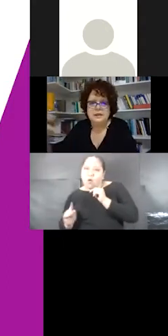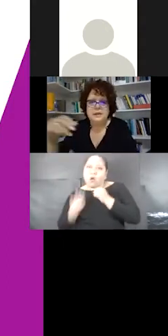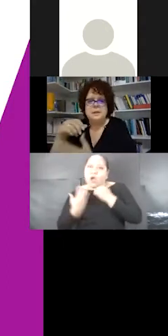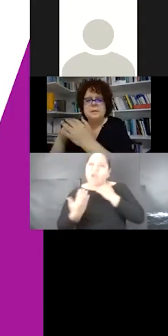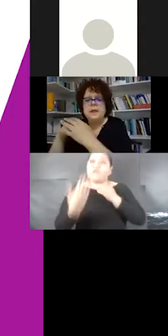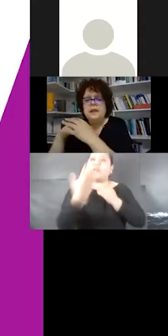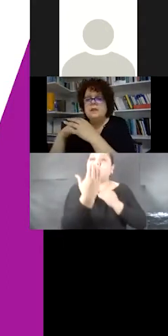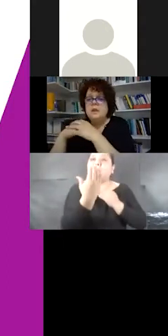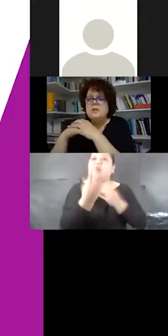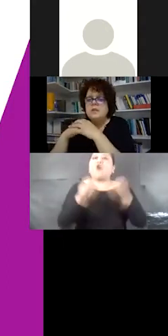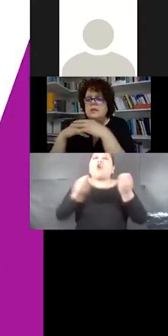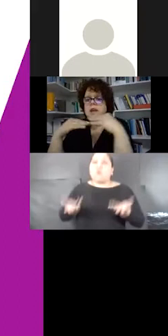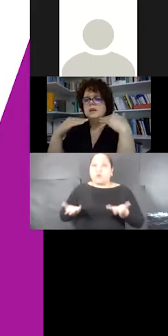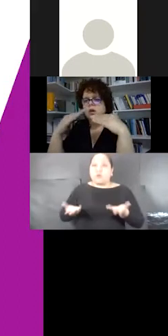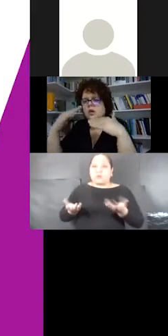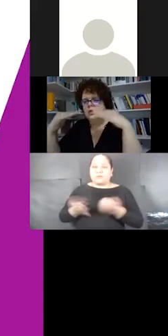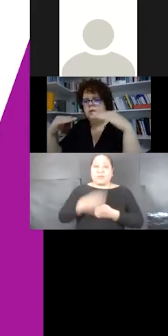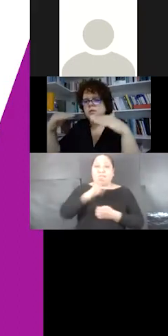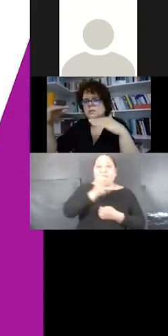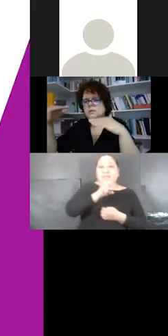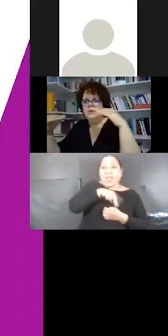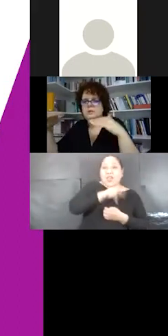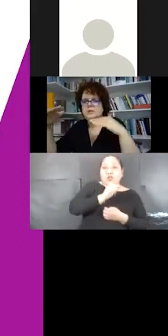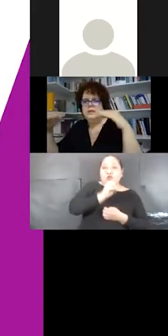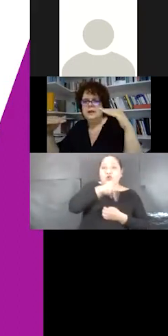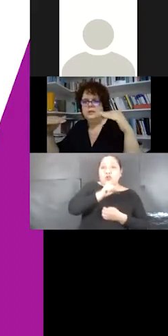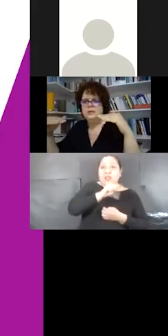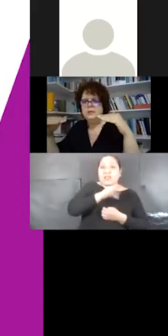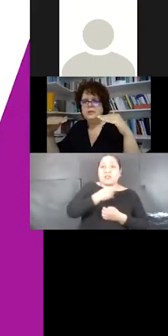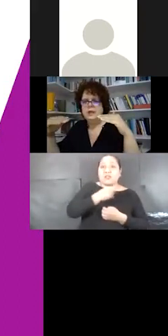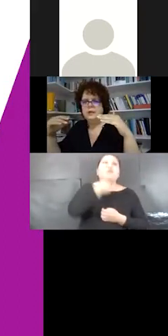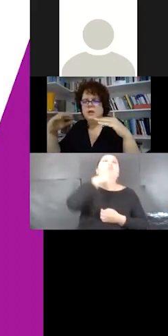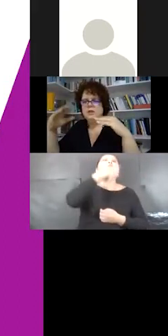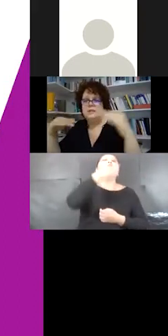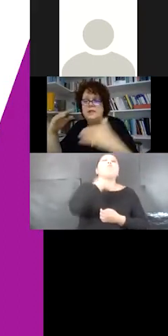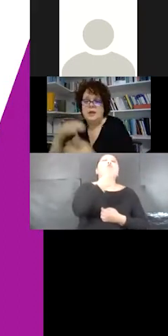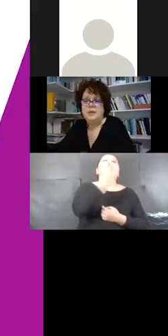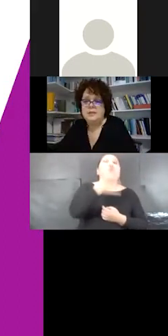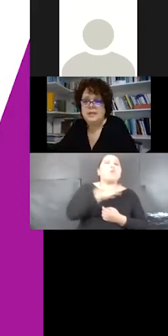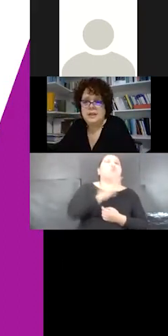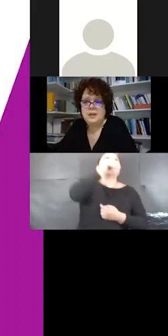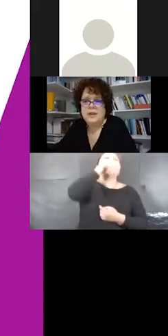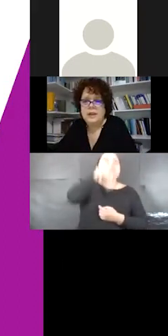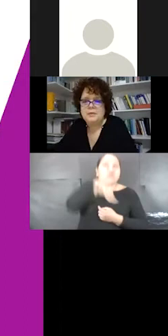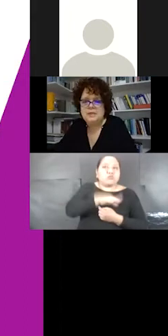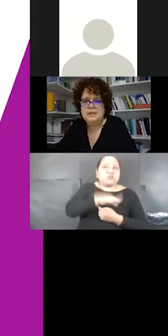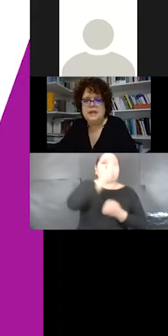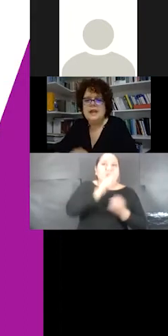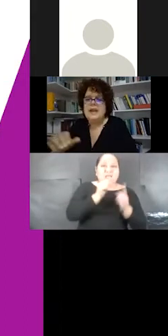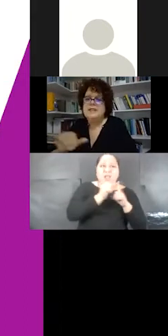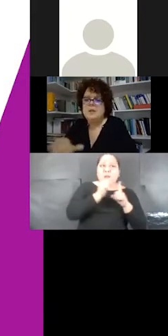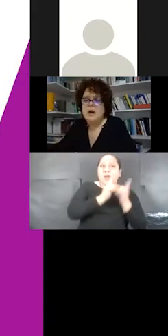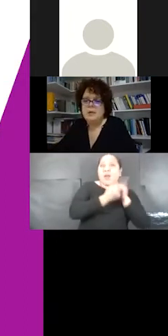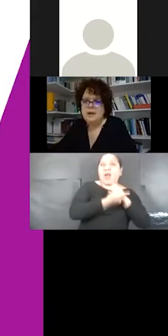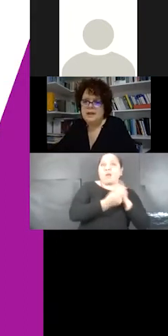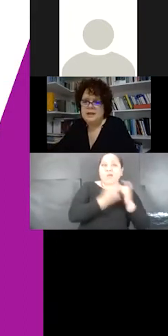frente. Y la entonación, que es con lo que nosotros modulamos y damos determinado significado a veces a lo que queremos decir,